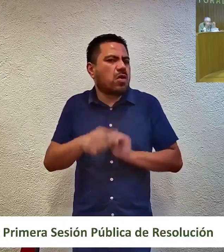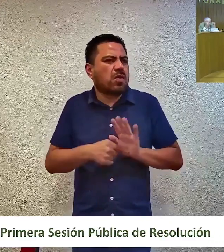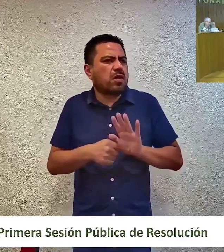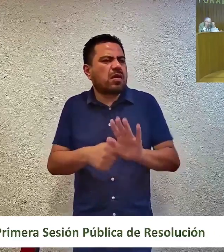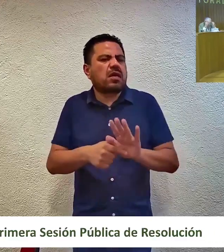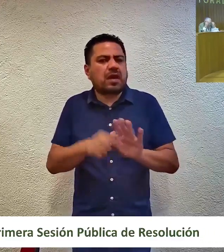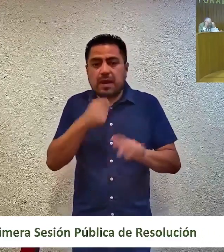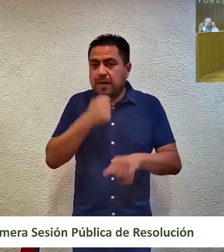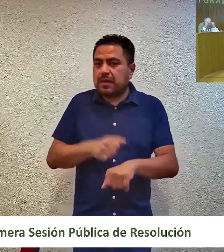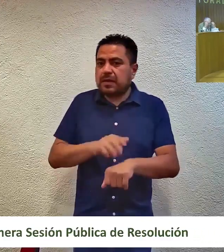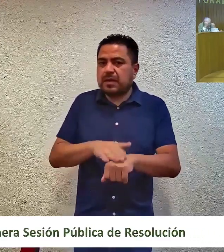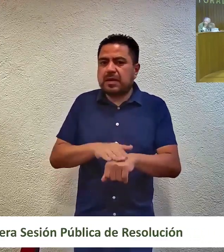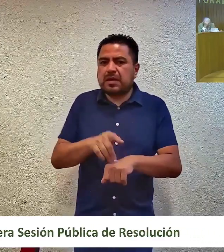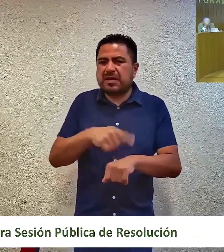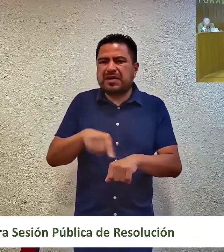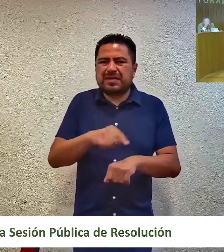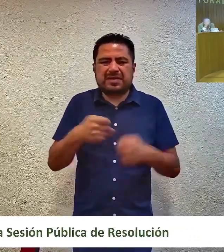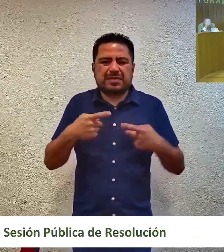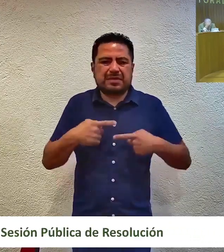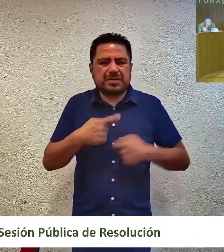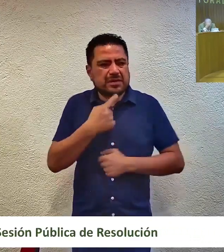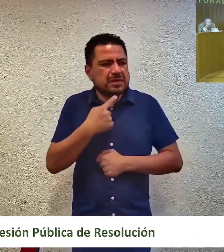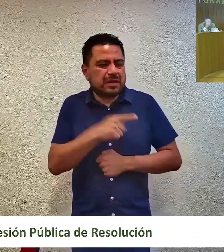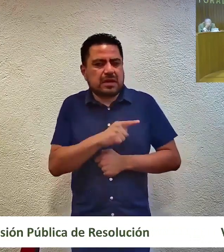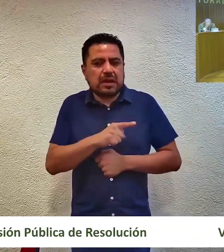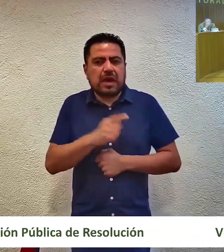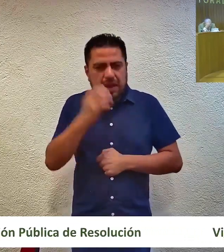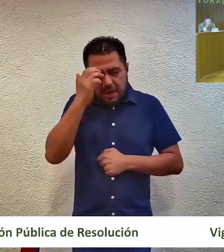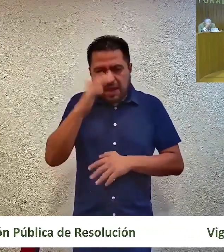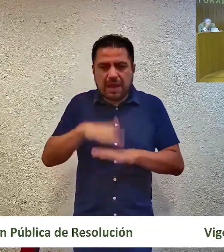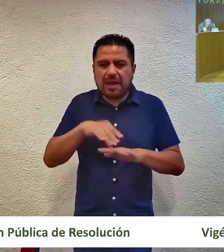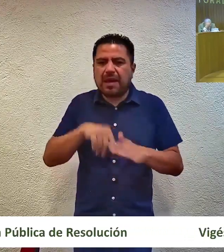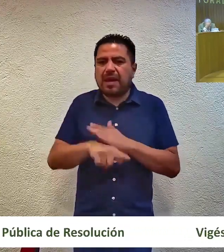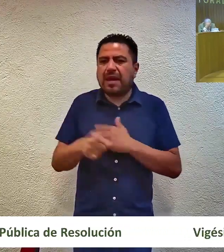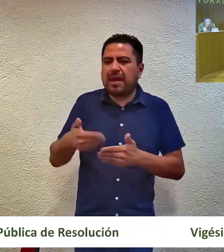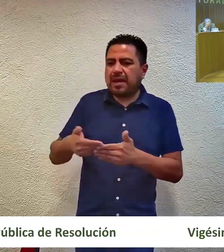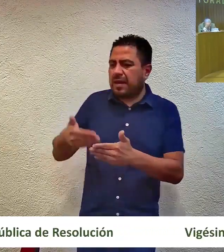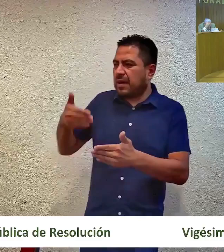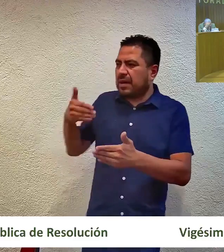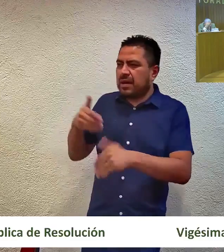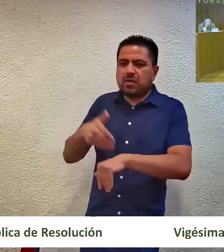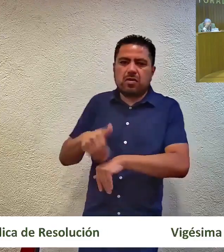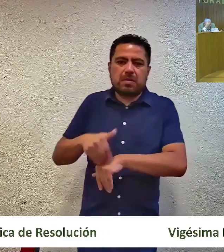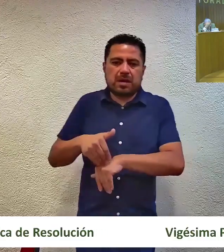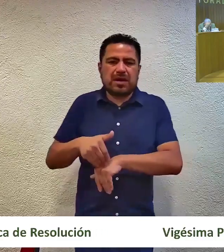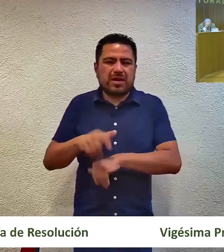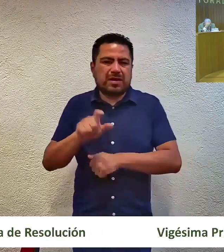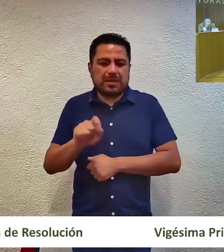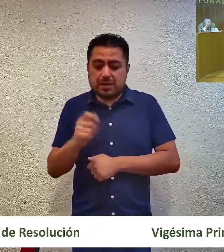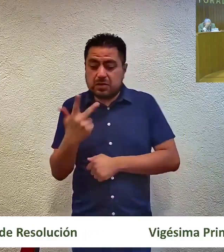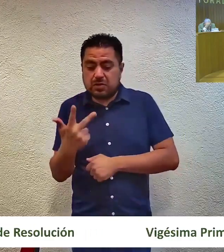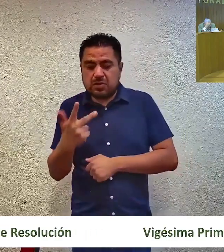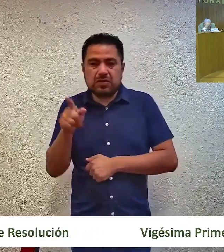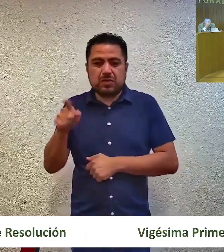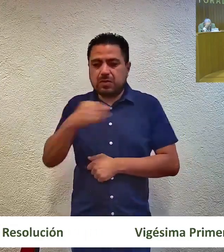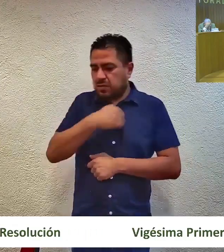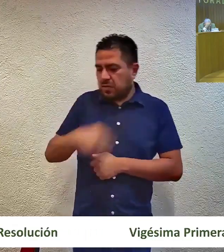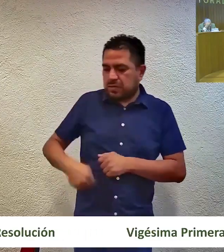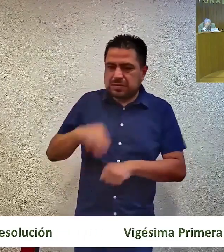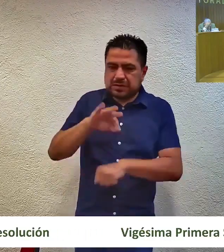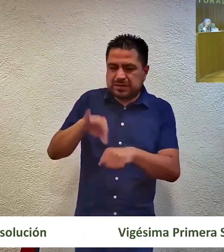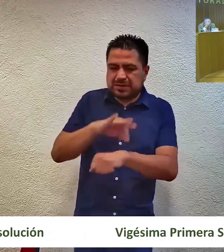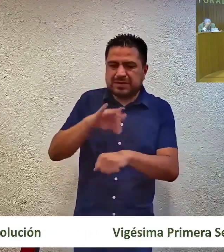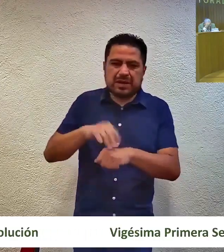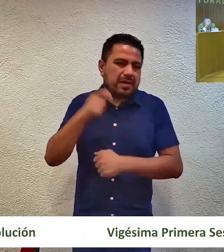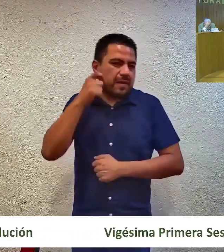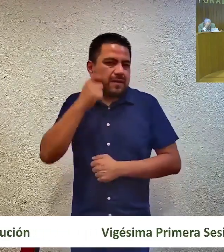se advierte que las y los enjuiciantes tuvieron conocimiento previo de la celebración de la 28ª sesión extraordinaria de Cabildo del Ayuntamiento de Chilpancingo de los